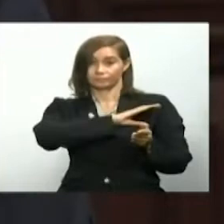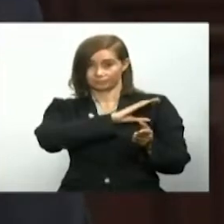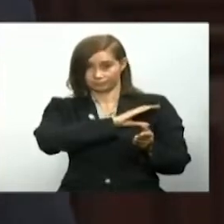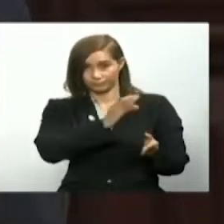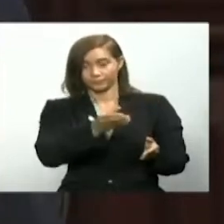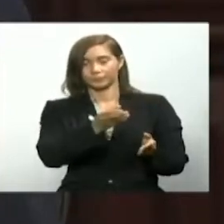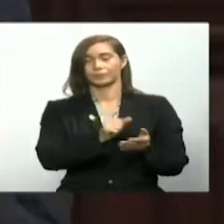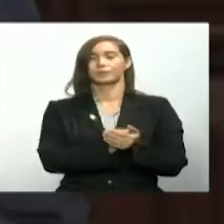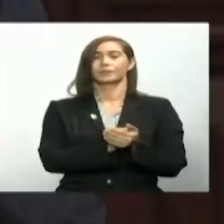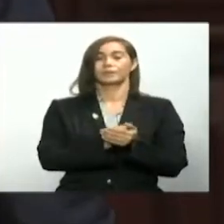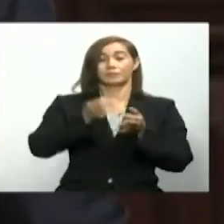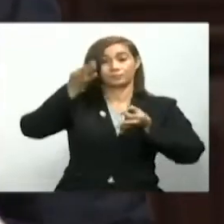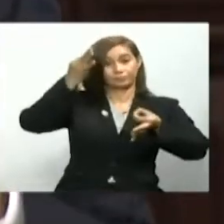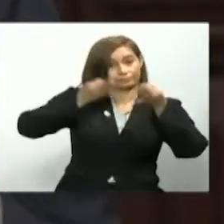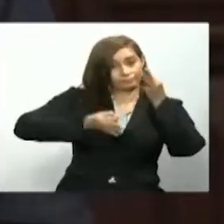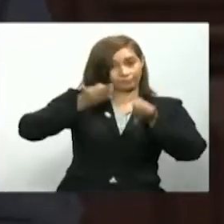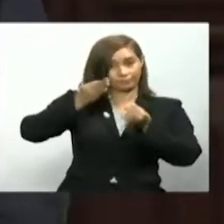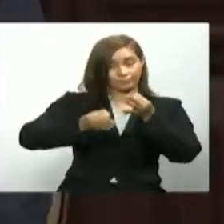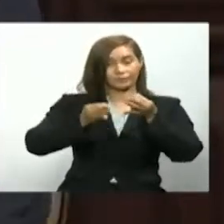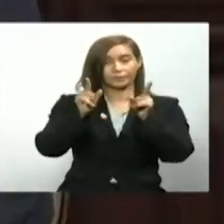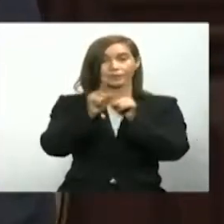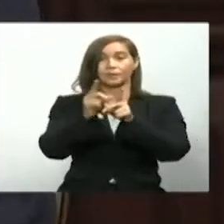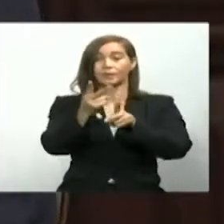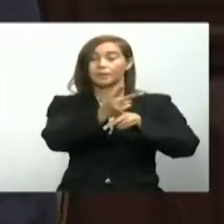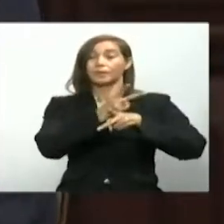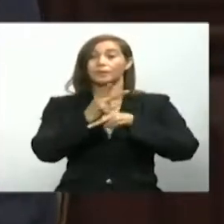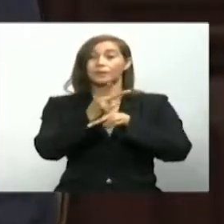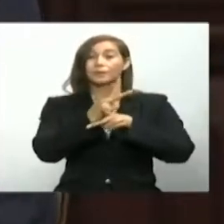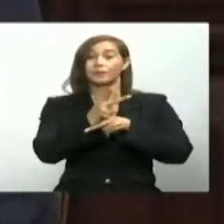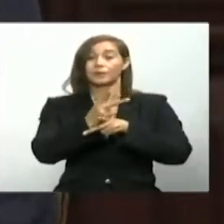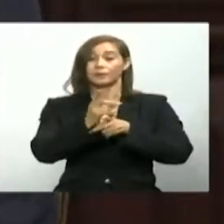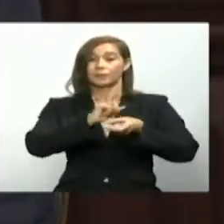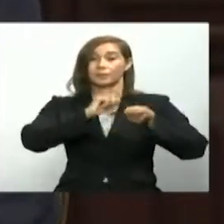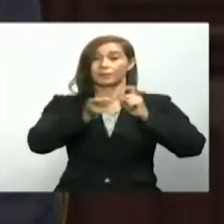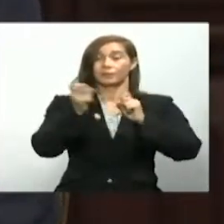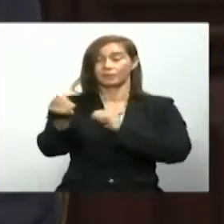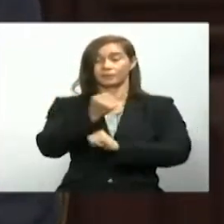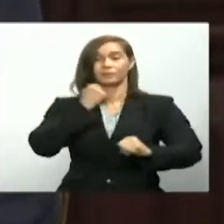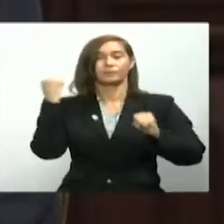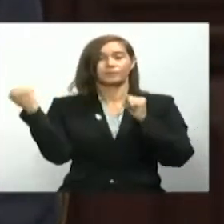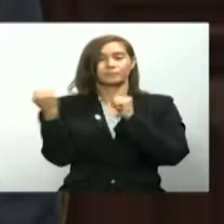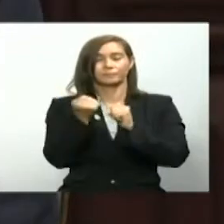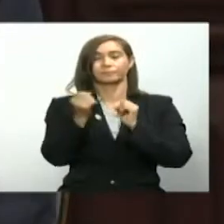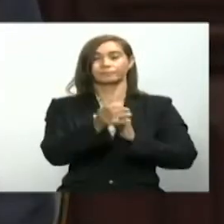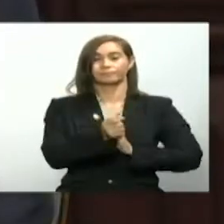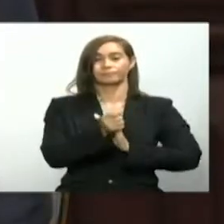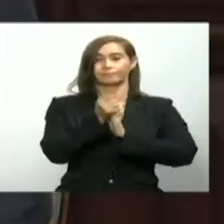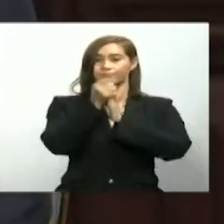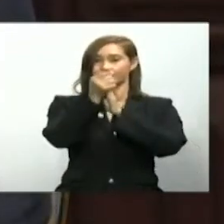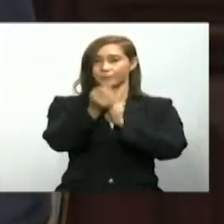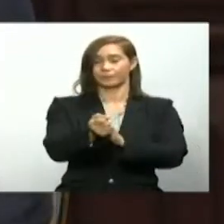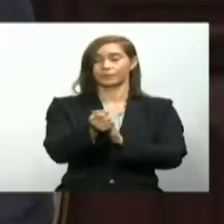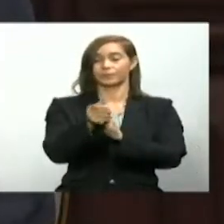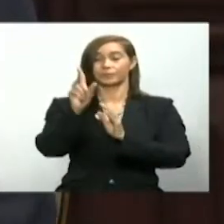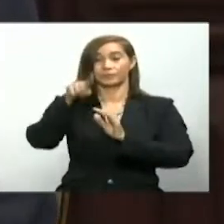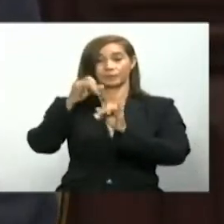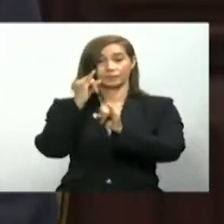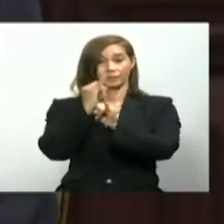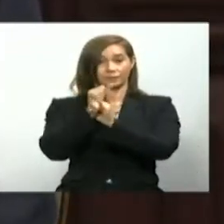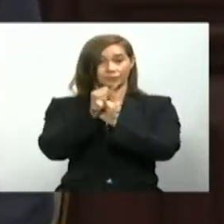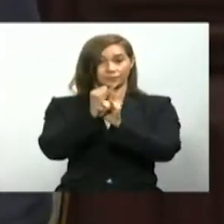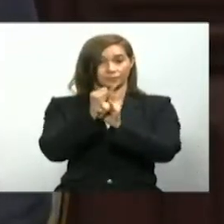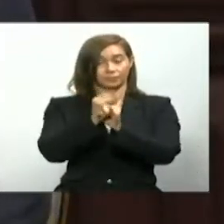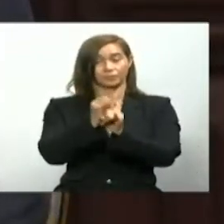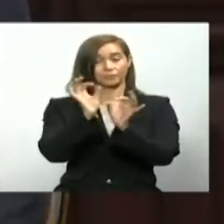de implementación del plan seguridad ciudadana con la modernización de las infraestructuras y equipamientos de destacamentos pero las